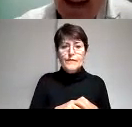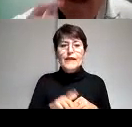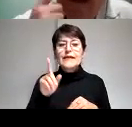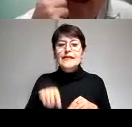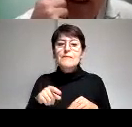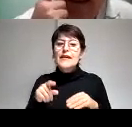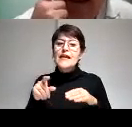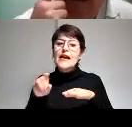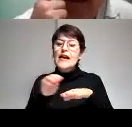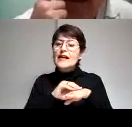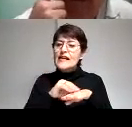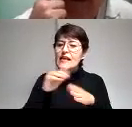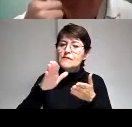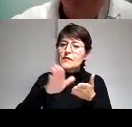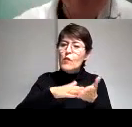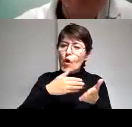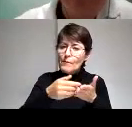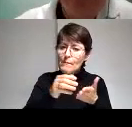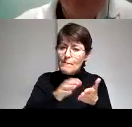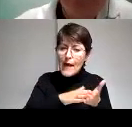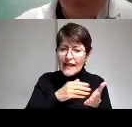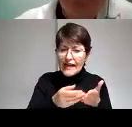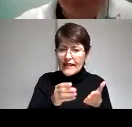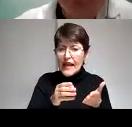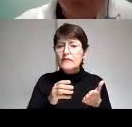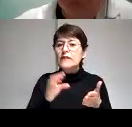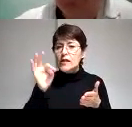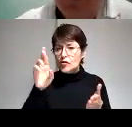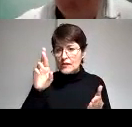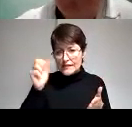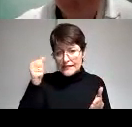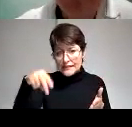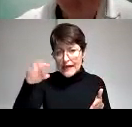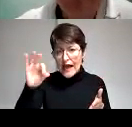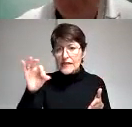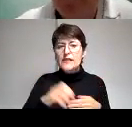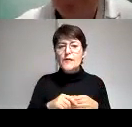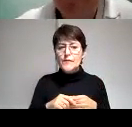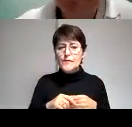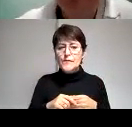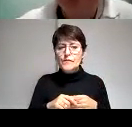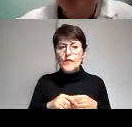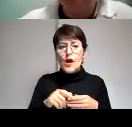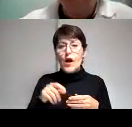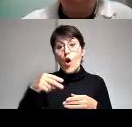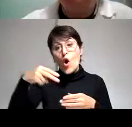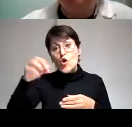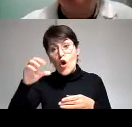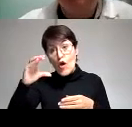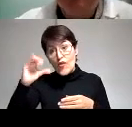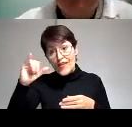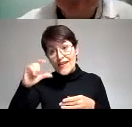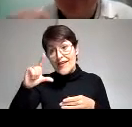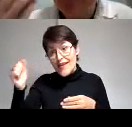grasas trans, las margarinas, las grasas aquellas que nos encontramos pues eso, en las margarinas, en la nocilla, que le dan aquella